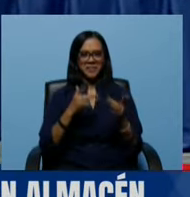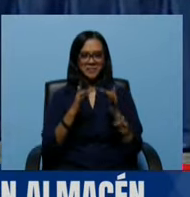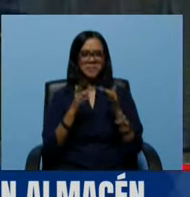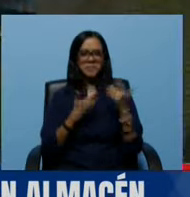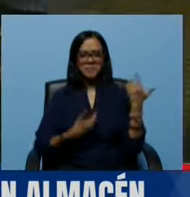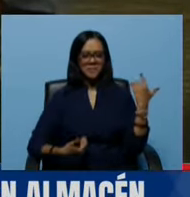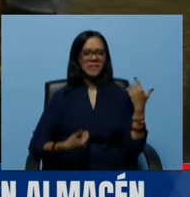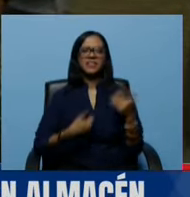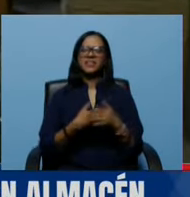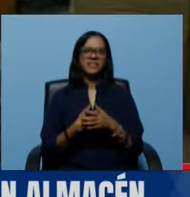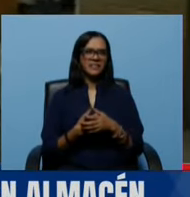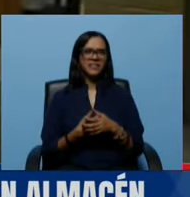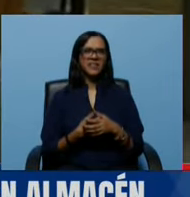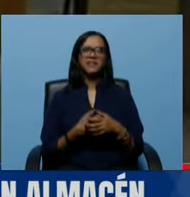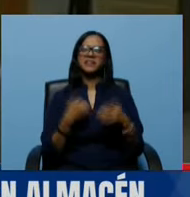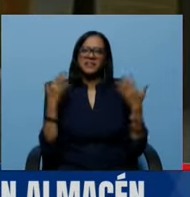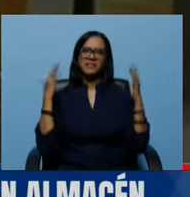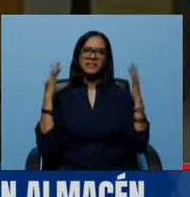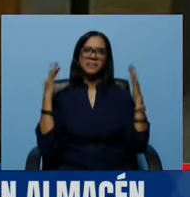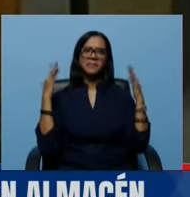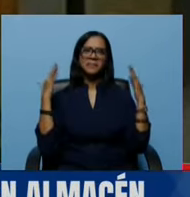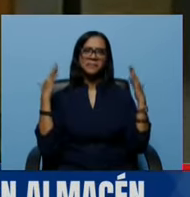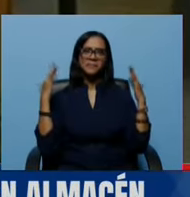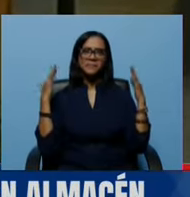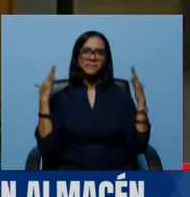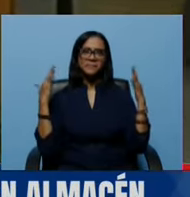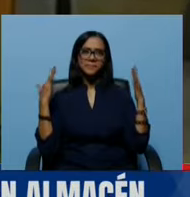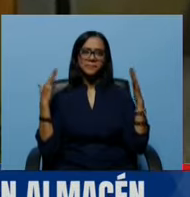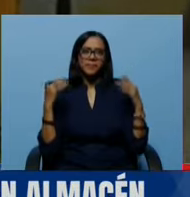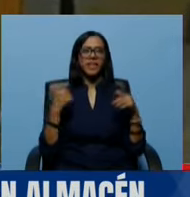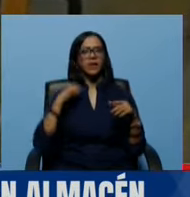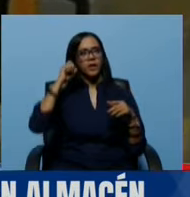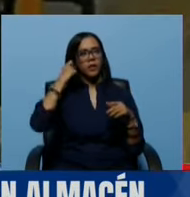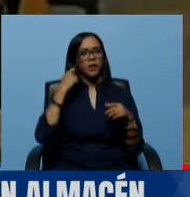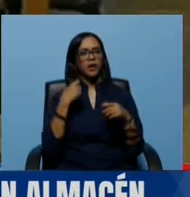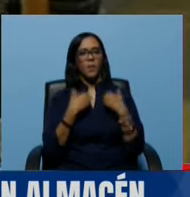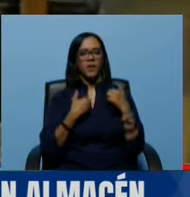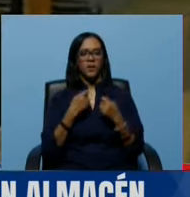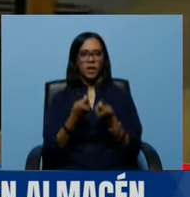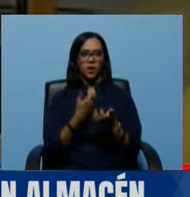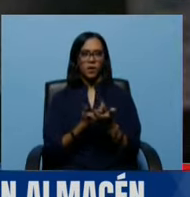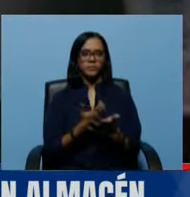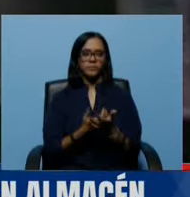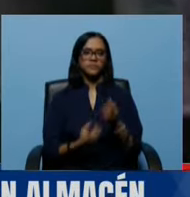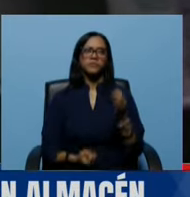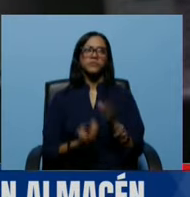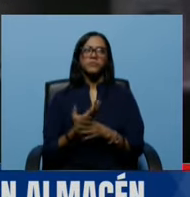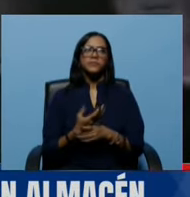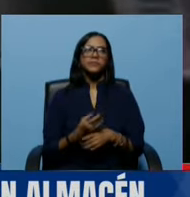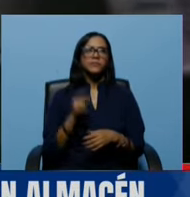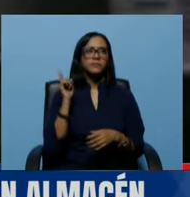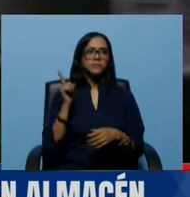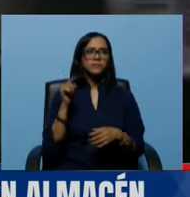presidente. Yo recuerdo en los miércoles de economía que inauguramos por allá en el